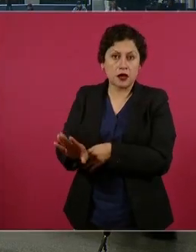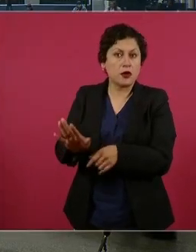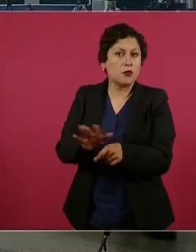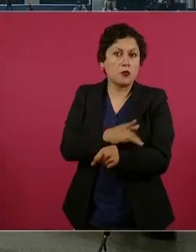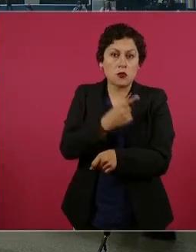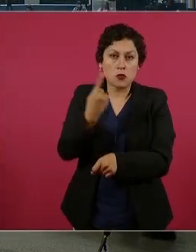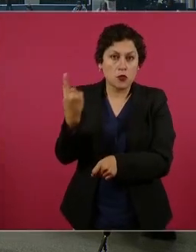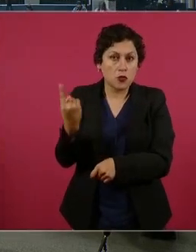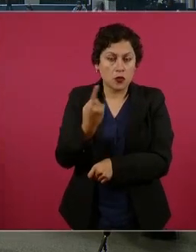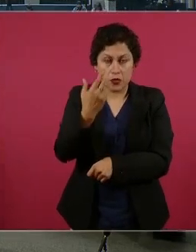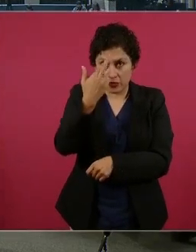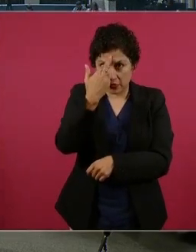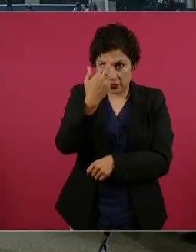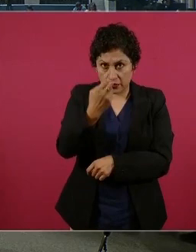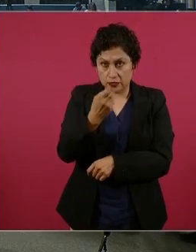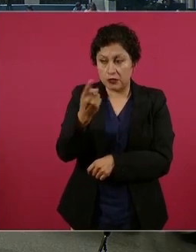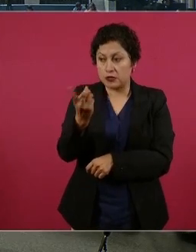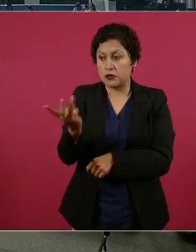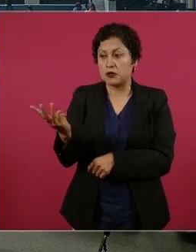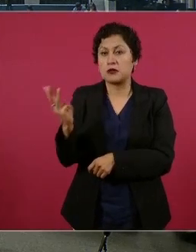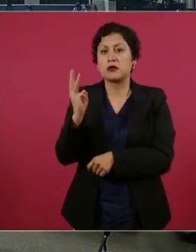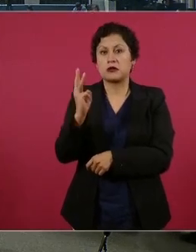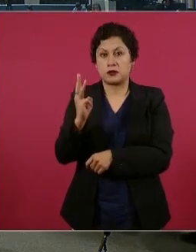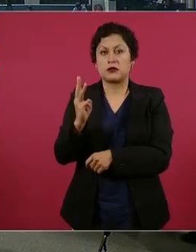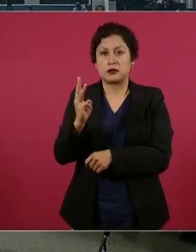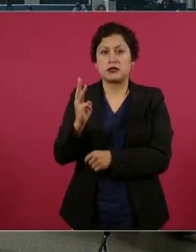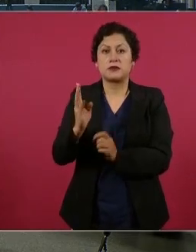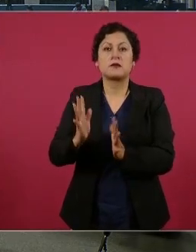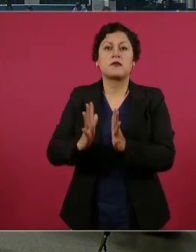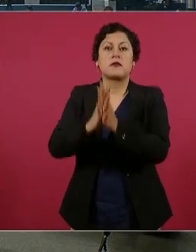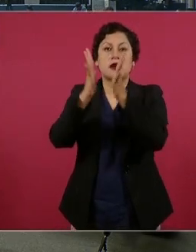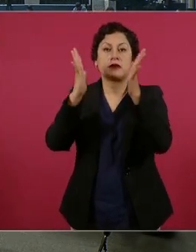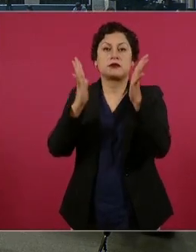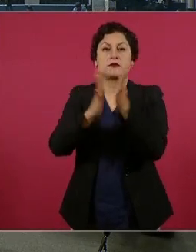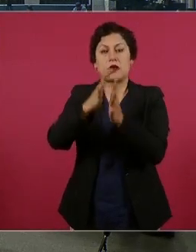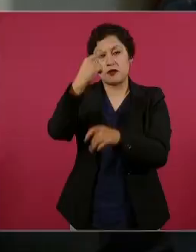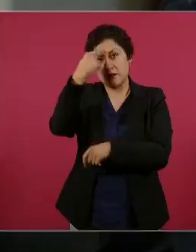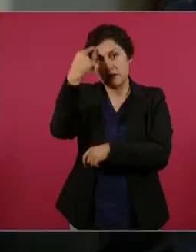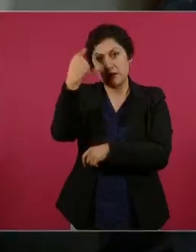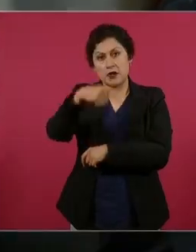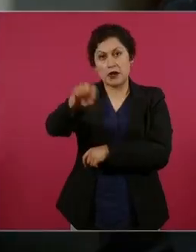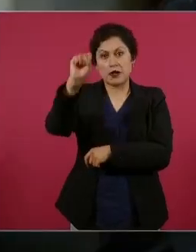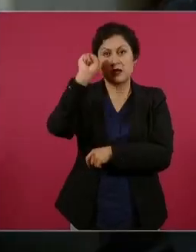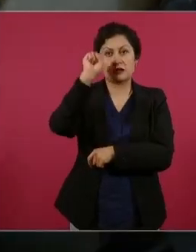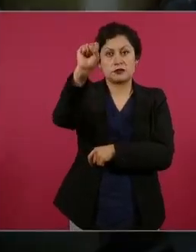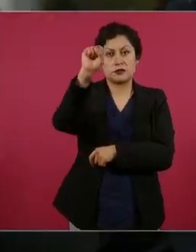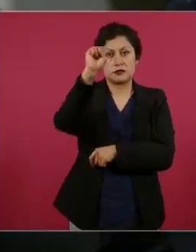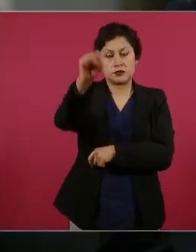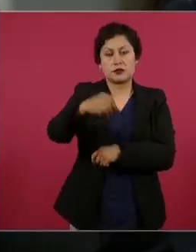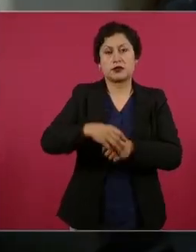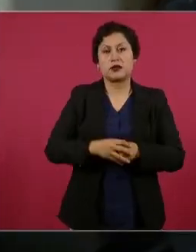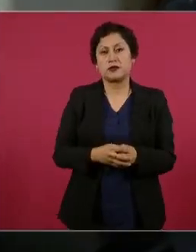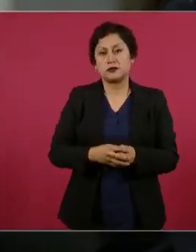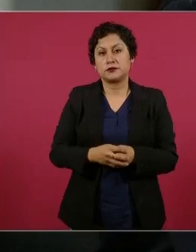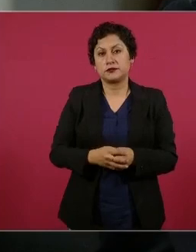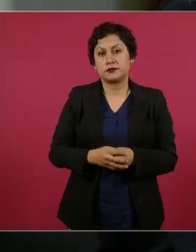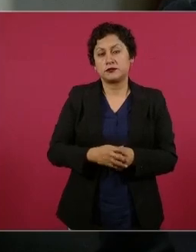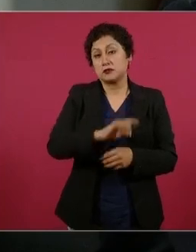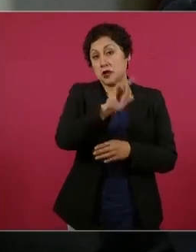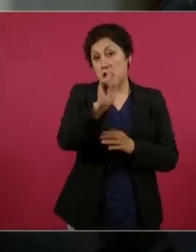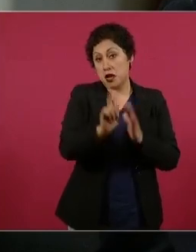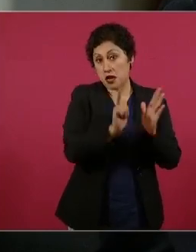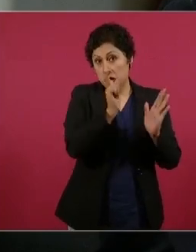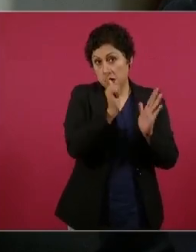la formación del sindicato. Con base en las atribuciones